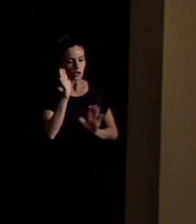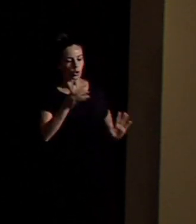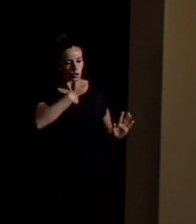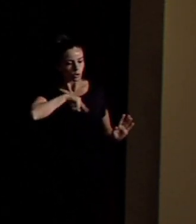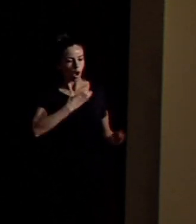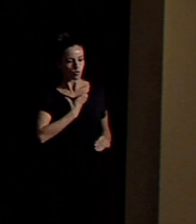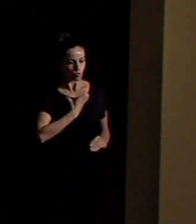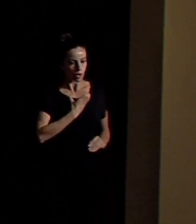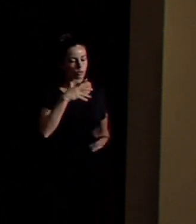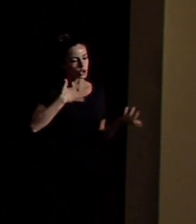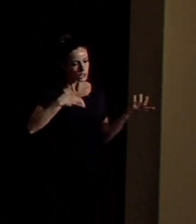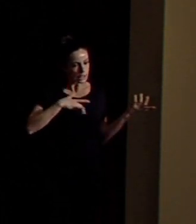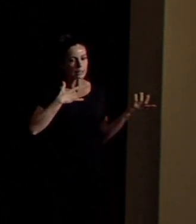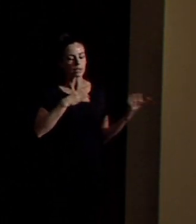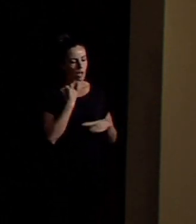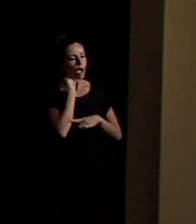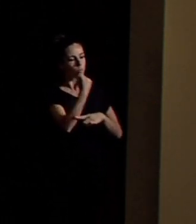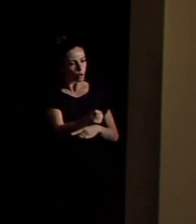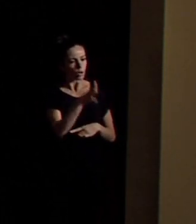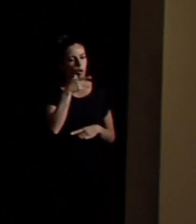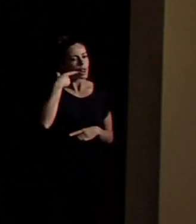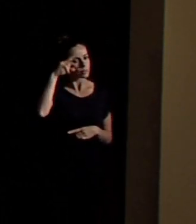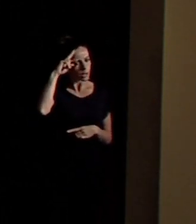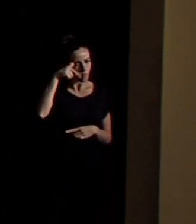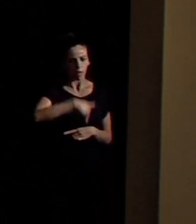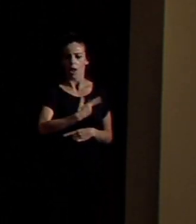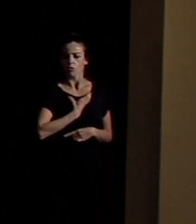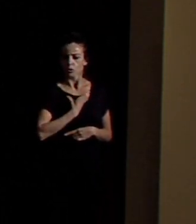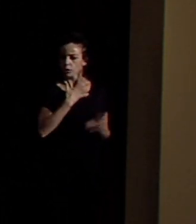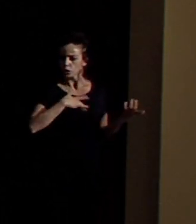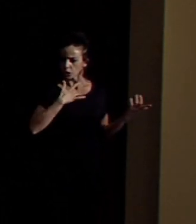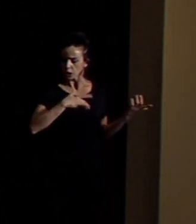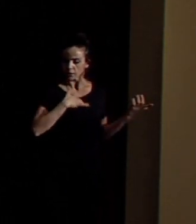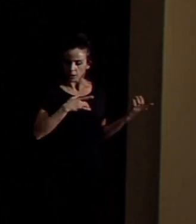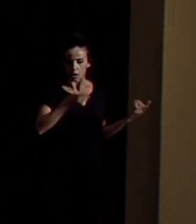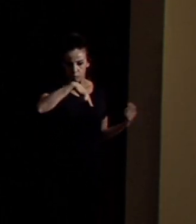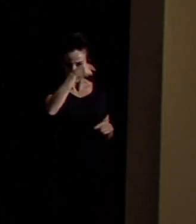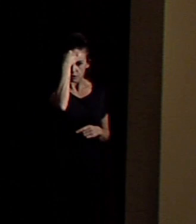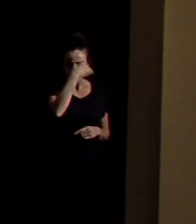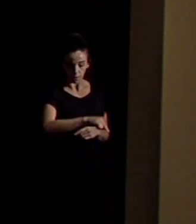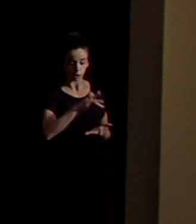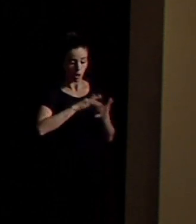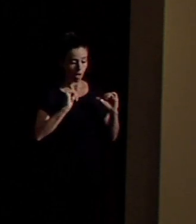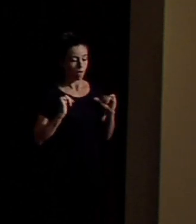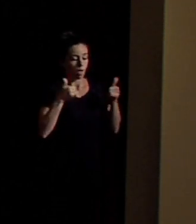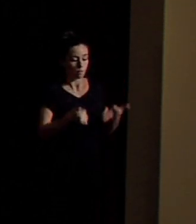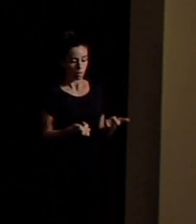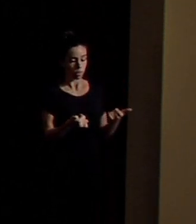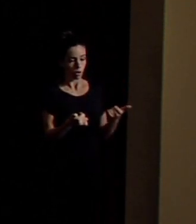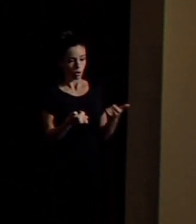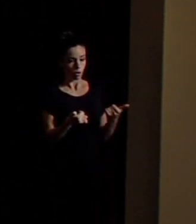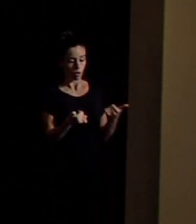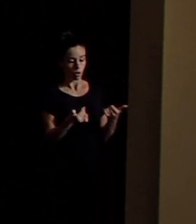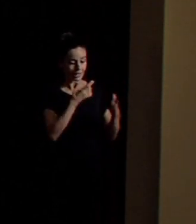Sevilla, con la experiencia que tiene el Ayuntamiento de Sevilla, que, como bien sabéis, desde que se hizo una